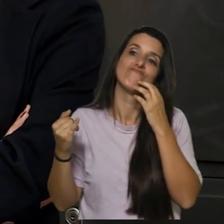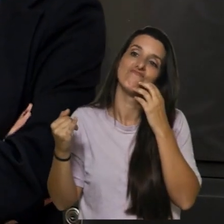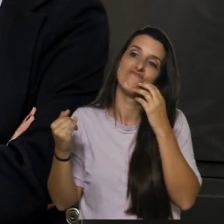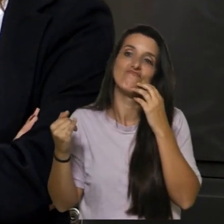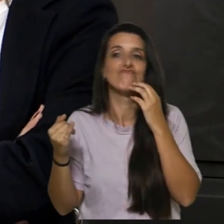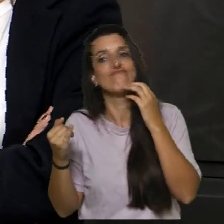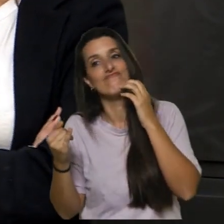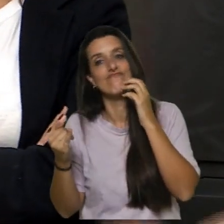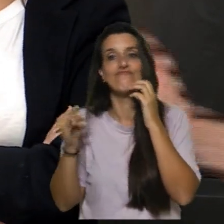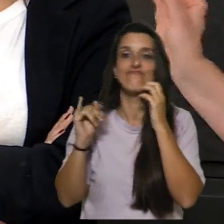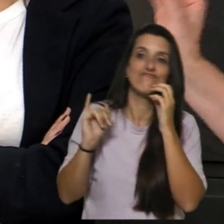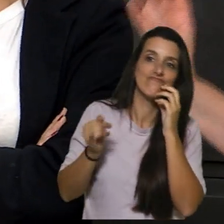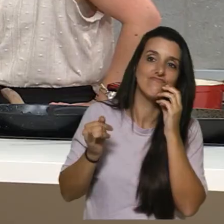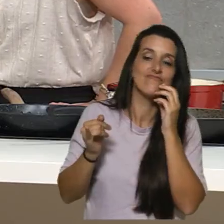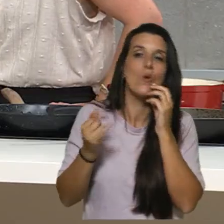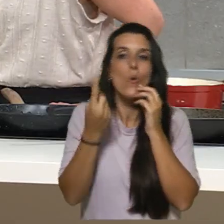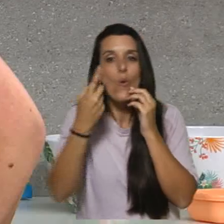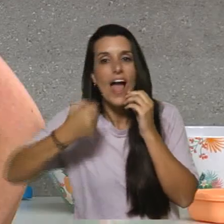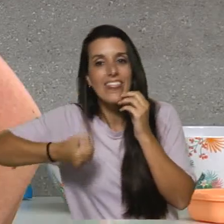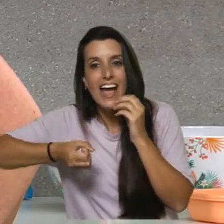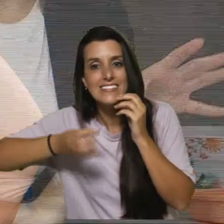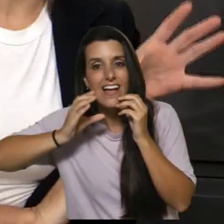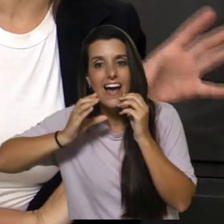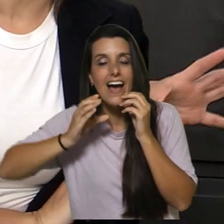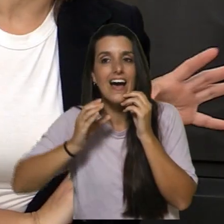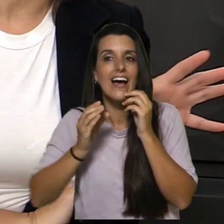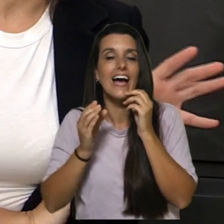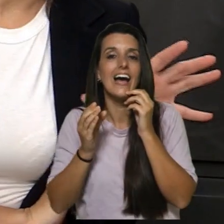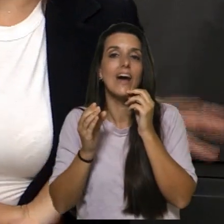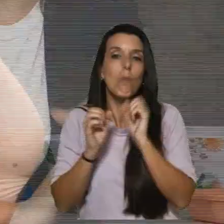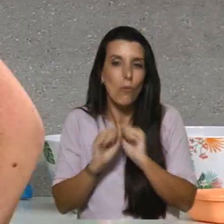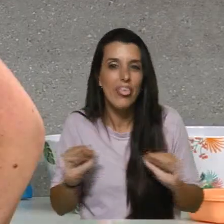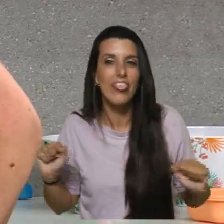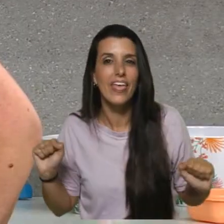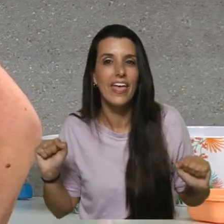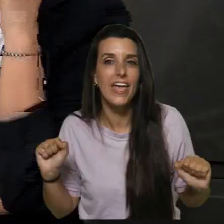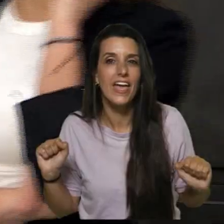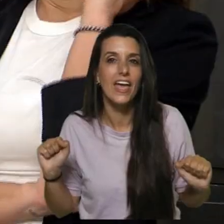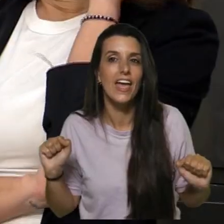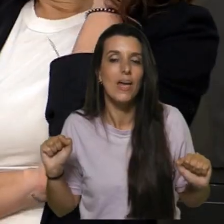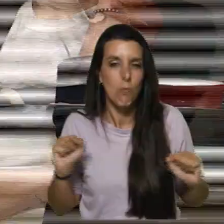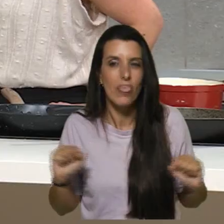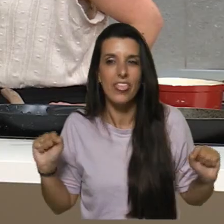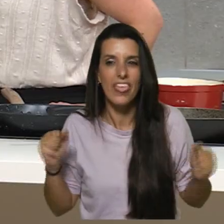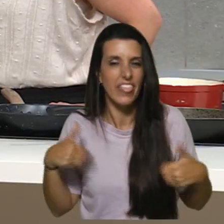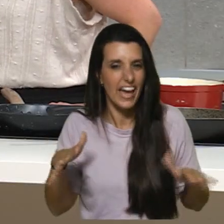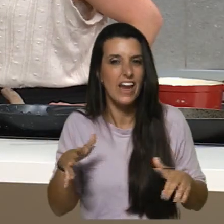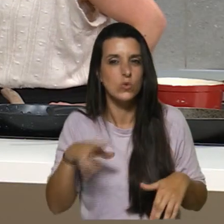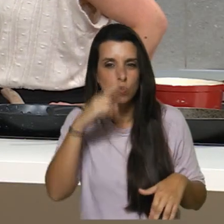Taza o vaso. ¿Solo una taza? Sí. Sí podés, no si lo hacés. ¿Podés? Ah, sí, yo puedo, lo lavo, sí. Pero puedo. ¿Podés?